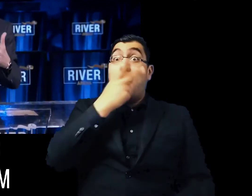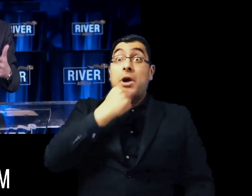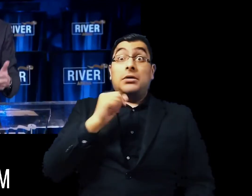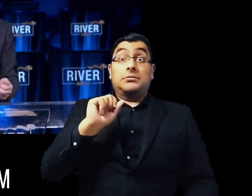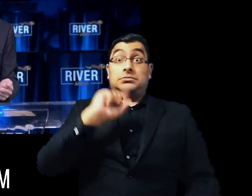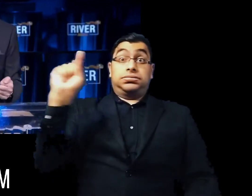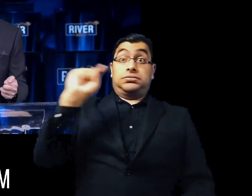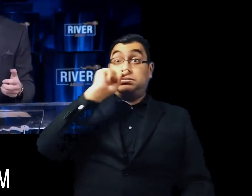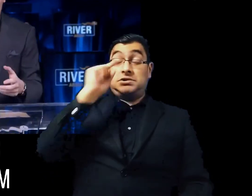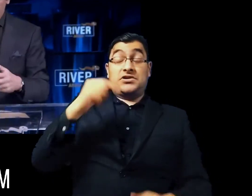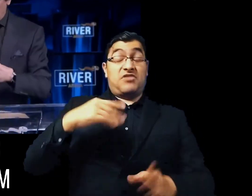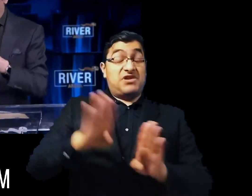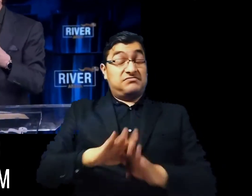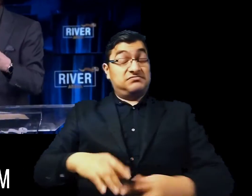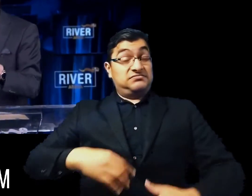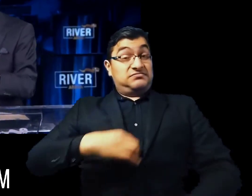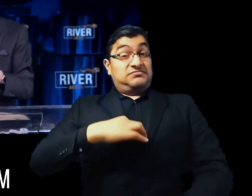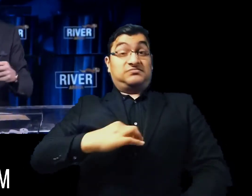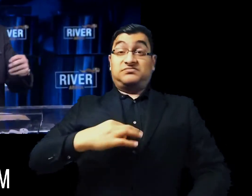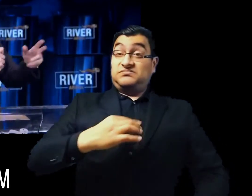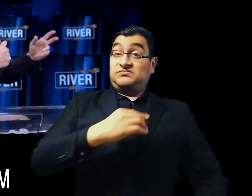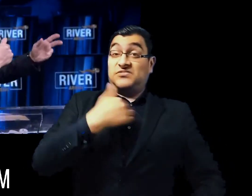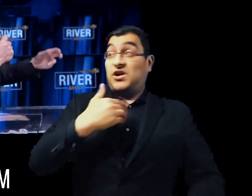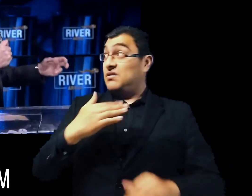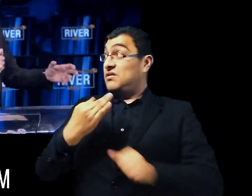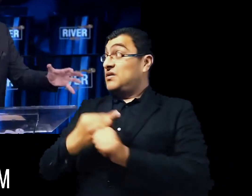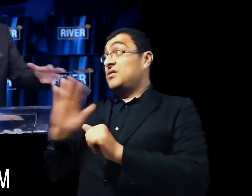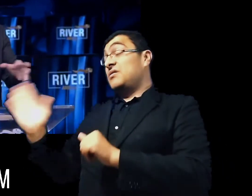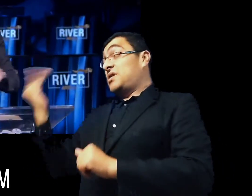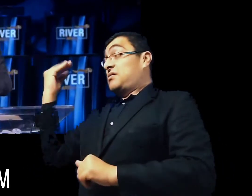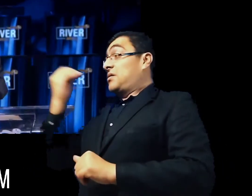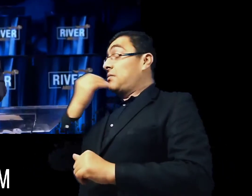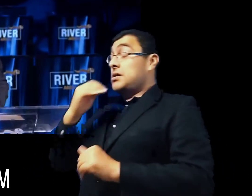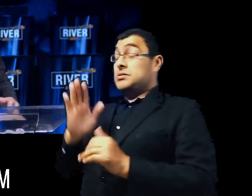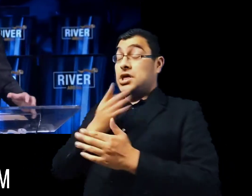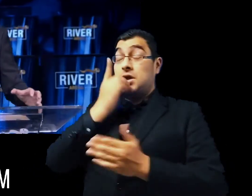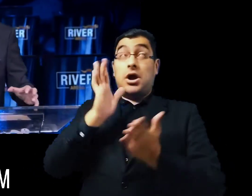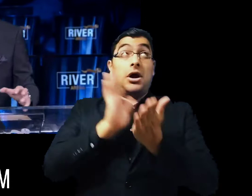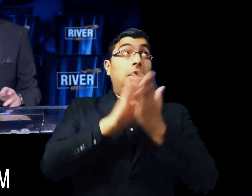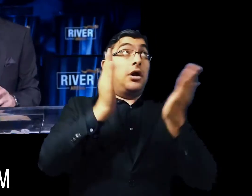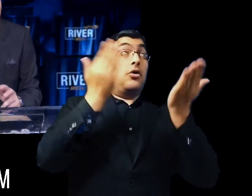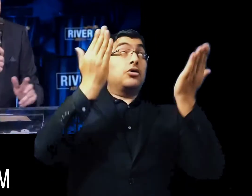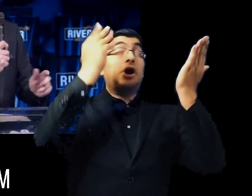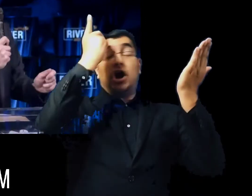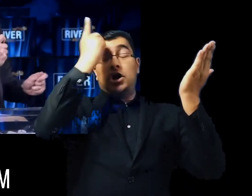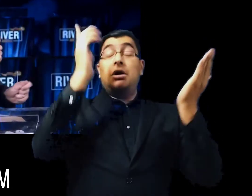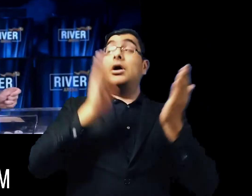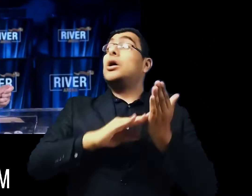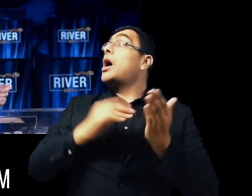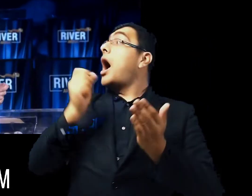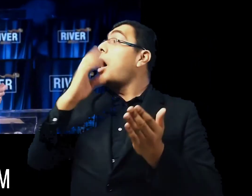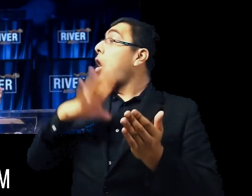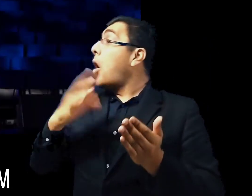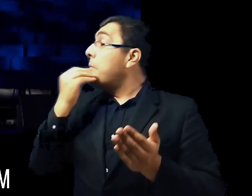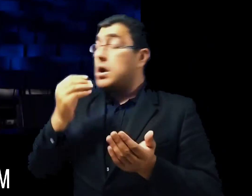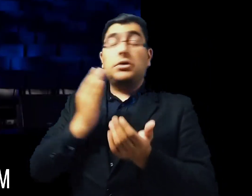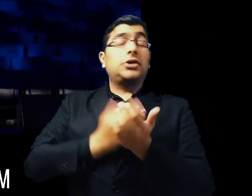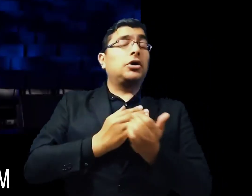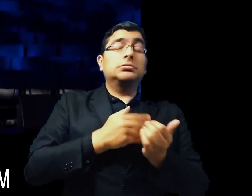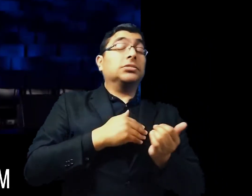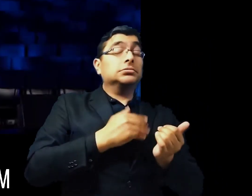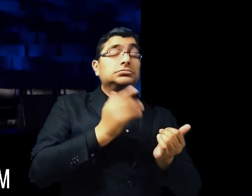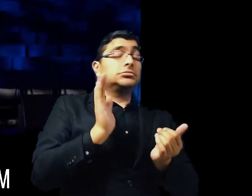todo el tiempo hablan en pose, o sea, termina el servicio, nos vamos todos a almorzar y dice, aleluya, gloria al Señor, ¿qué hay para comer? Taco,